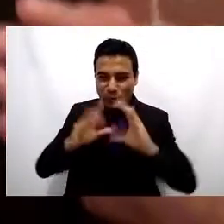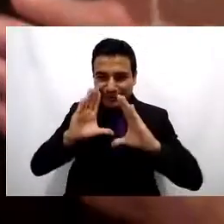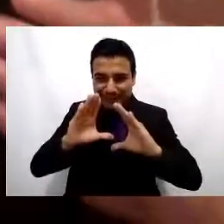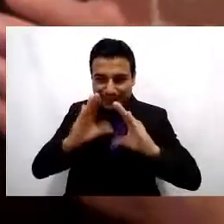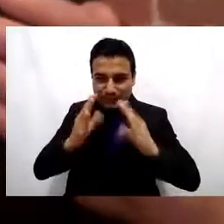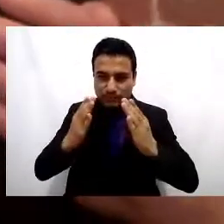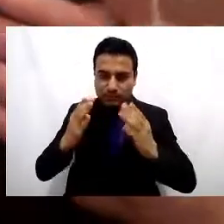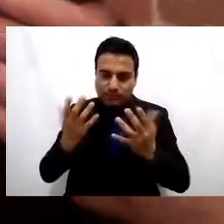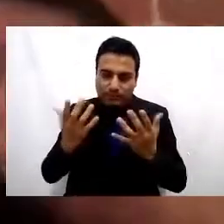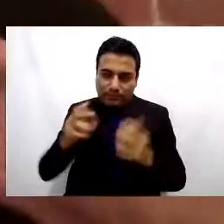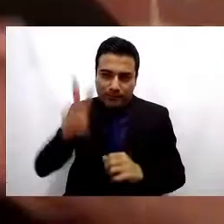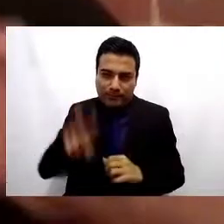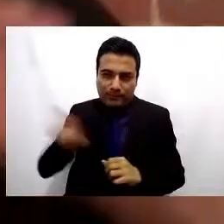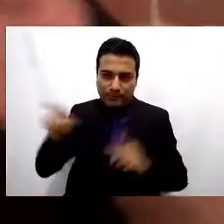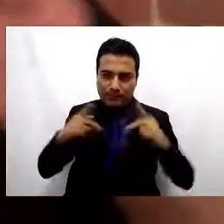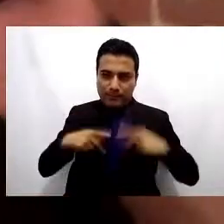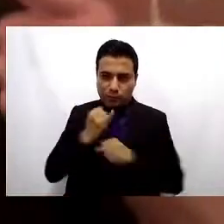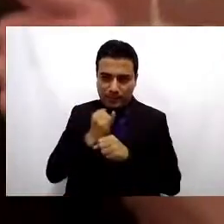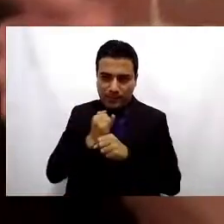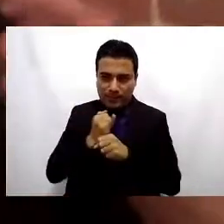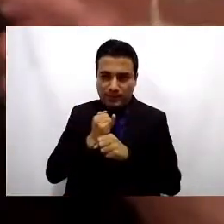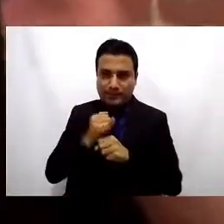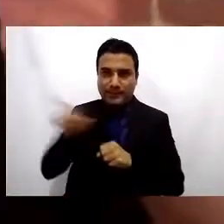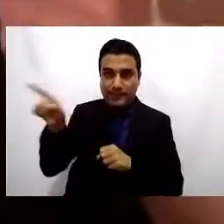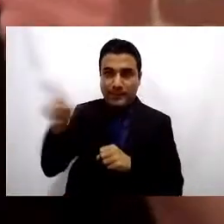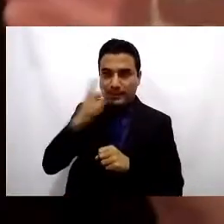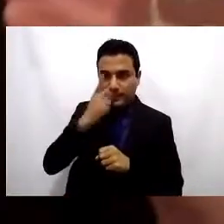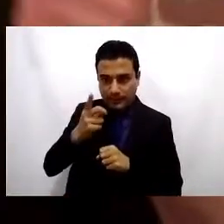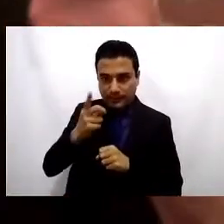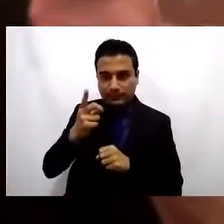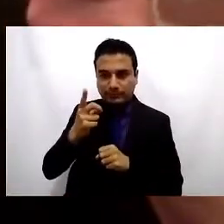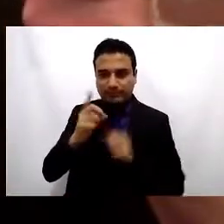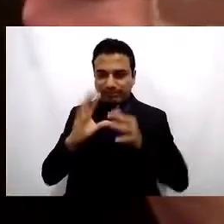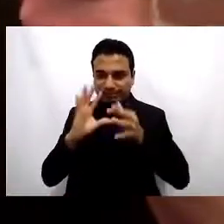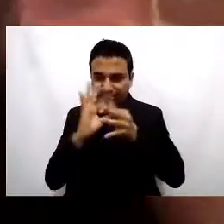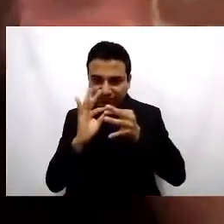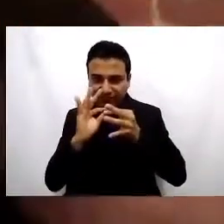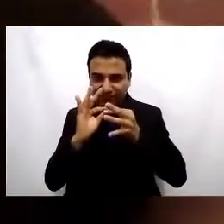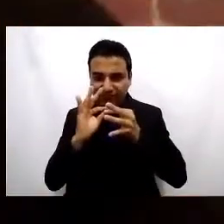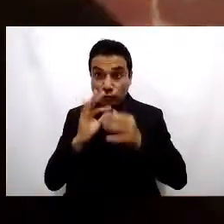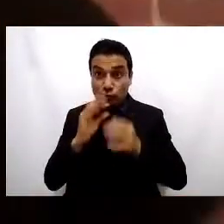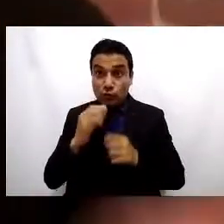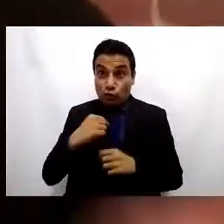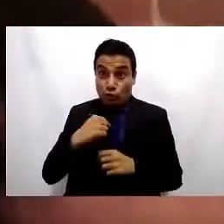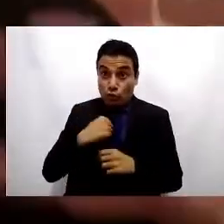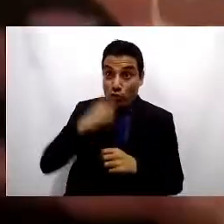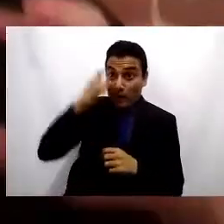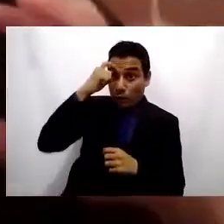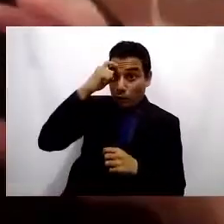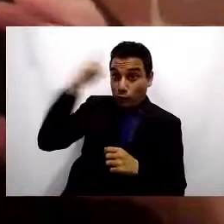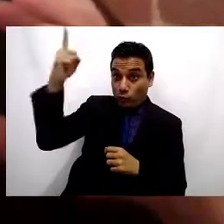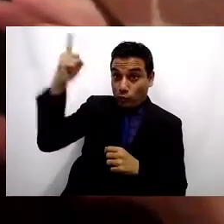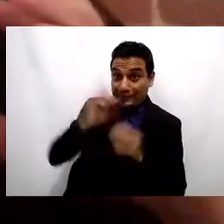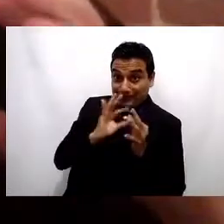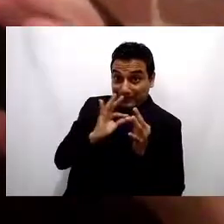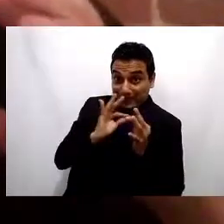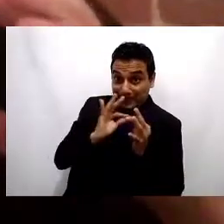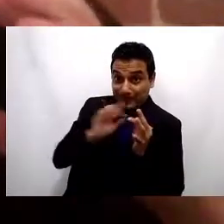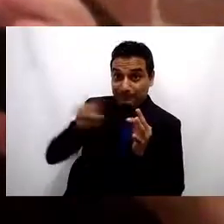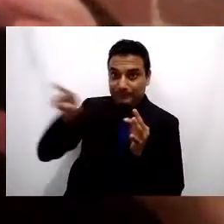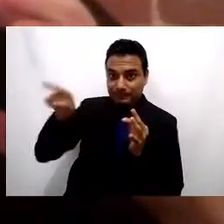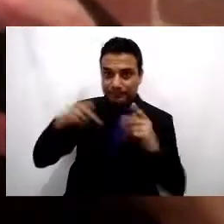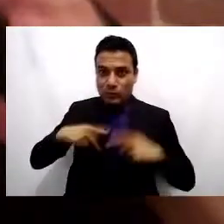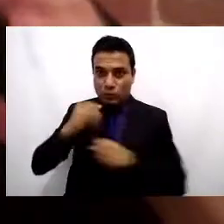los personajes los que deben decir, transformarse en portavoces de lo que cree el autor. Pero cuando el teatro se